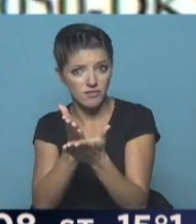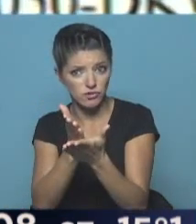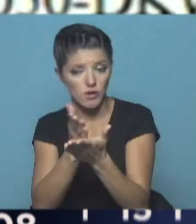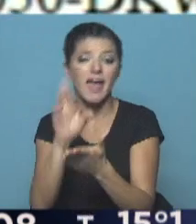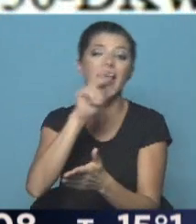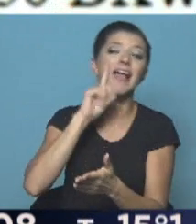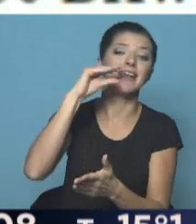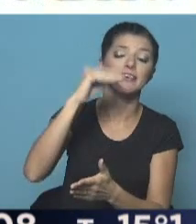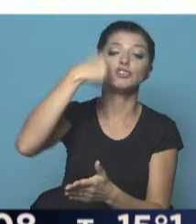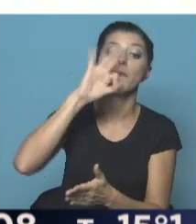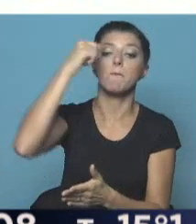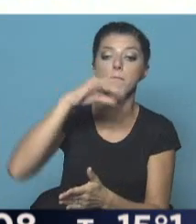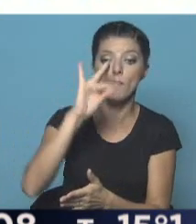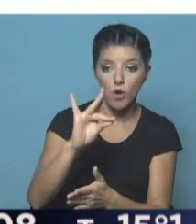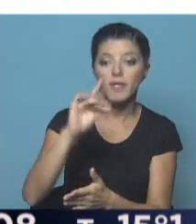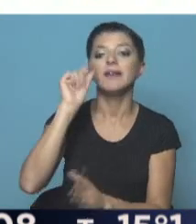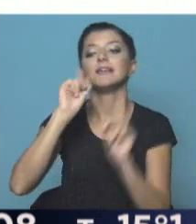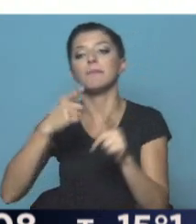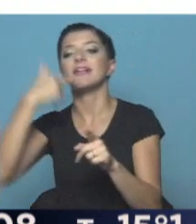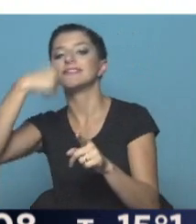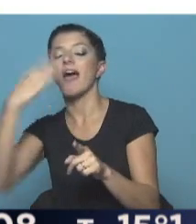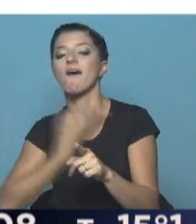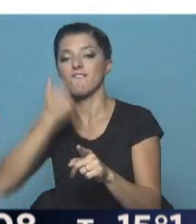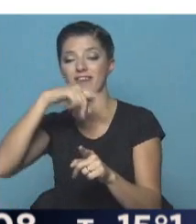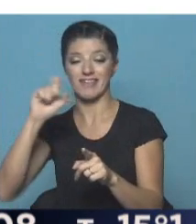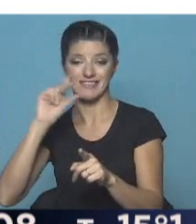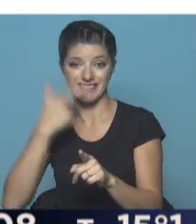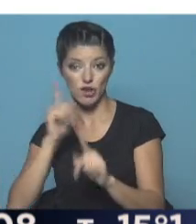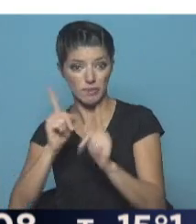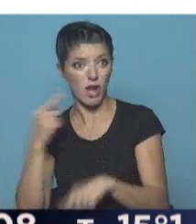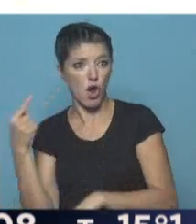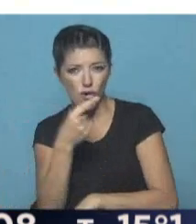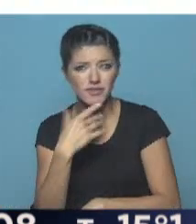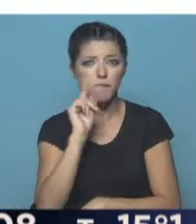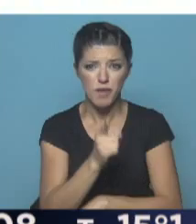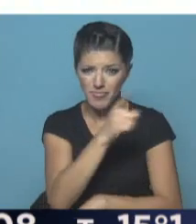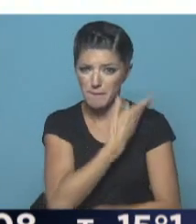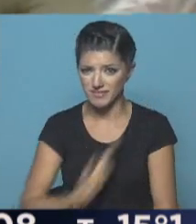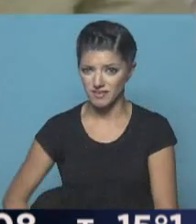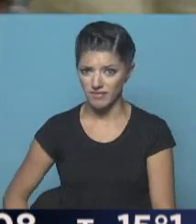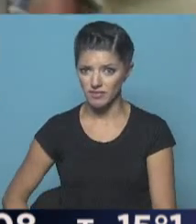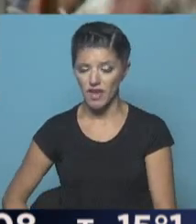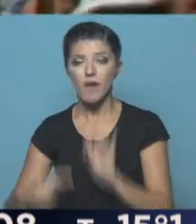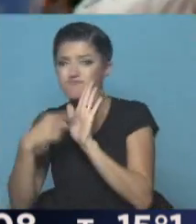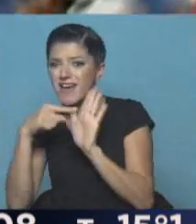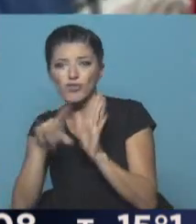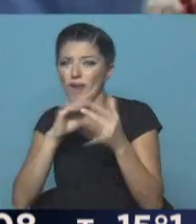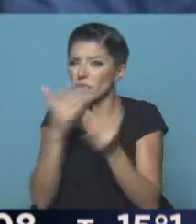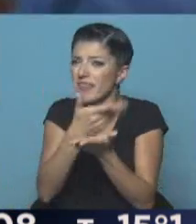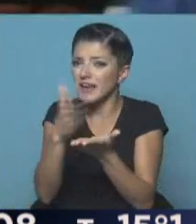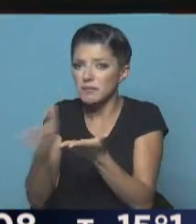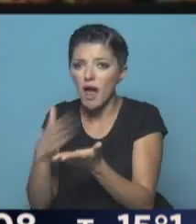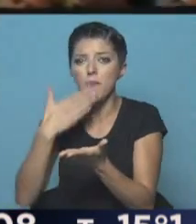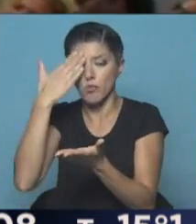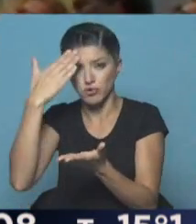y San Francisco los que se pronunciarían en contra del decreto. Consideraban que discriminaba a los musulmanes como minoría religiosa y